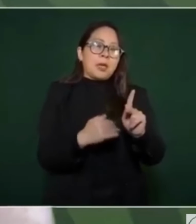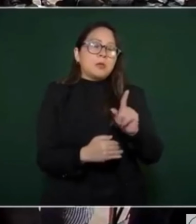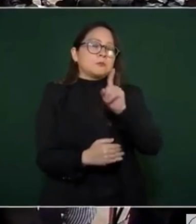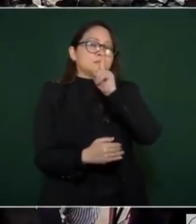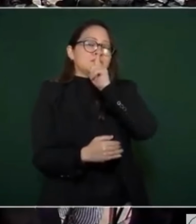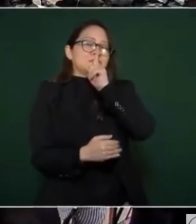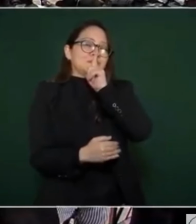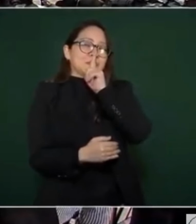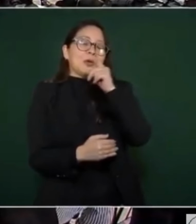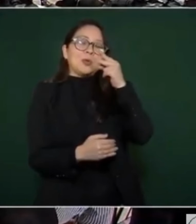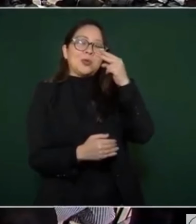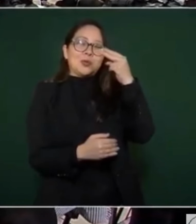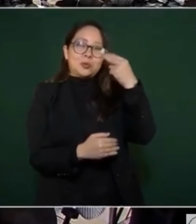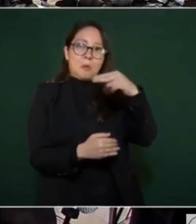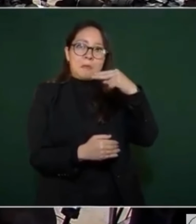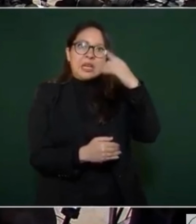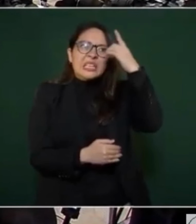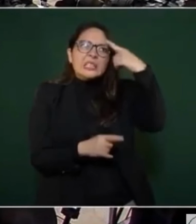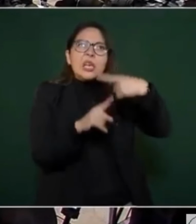dueño.